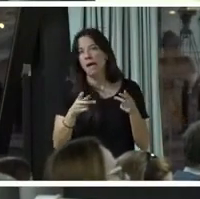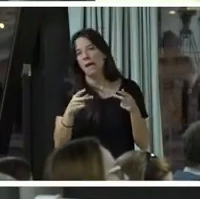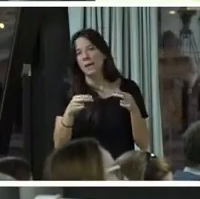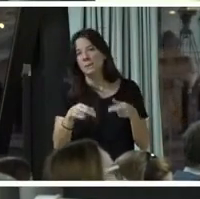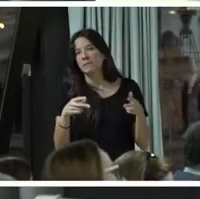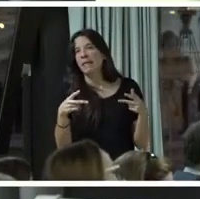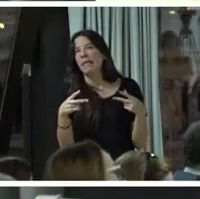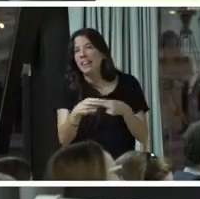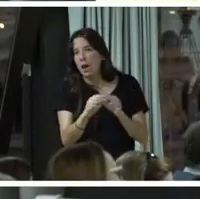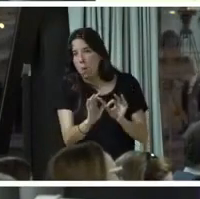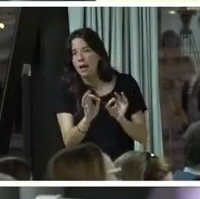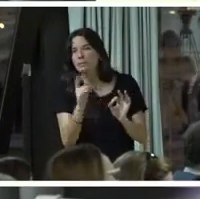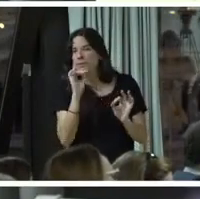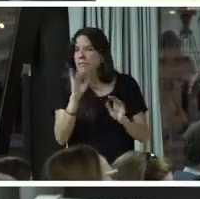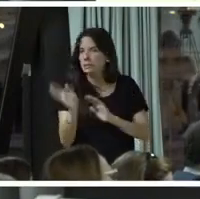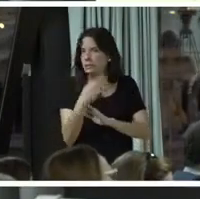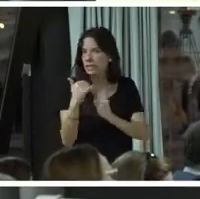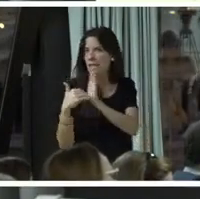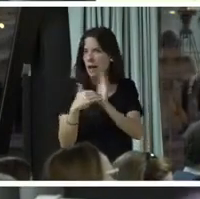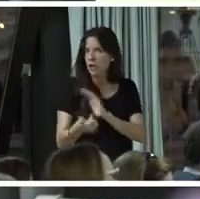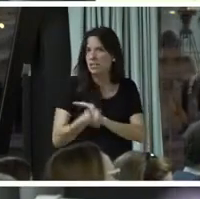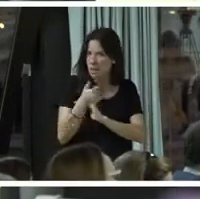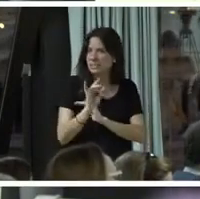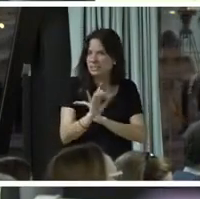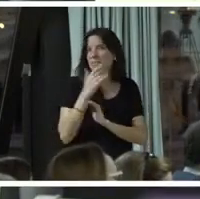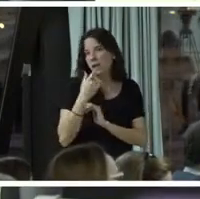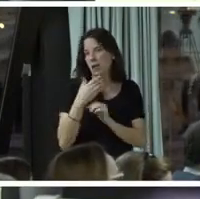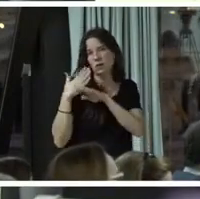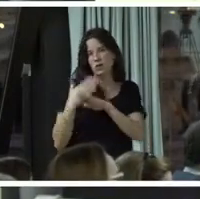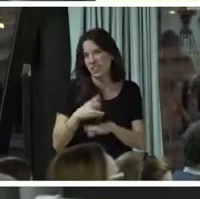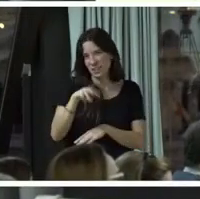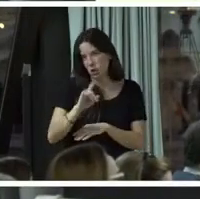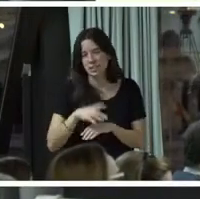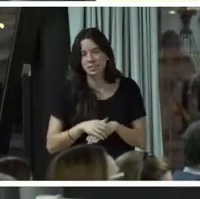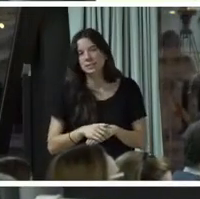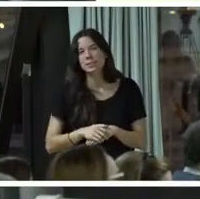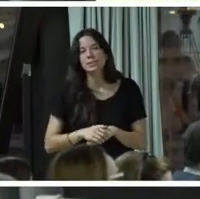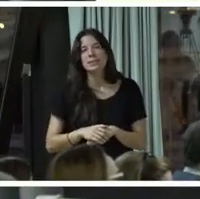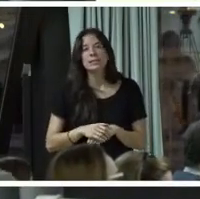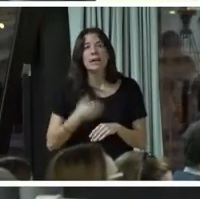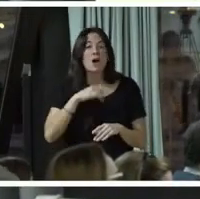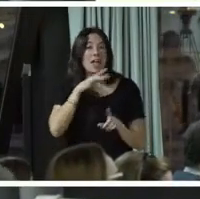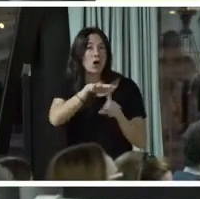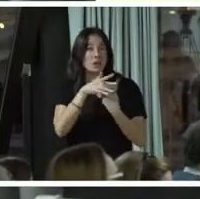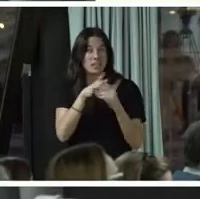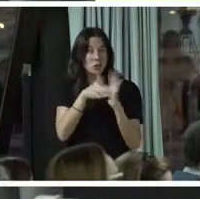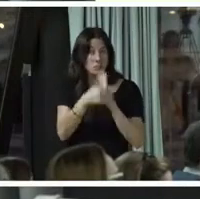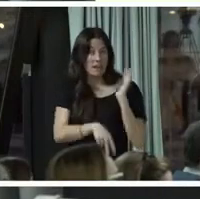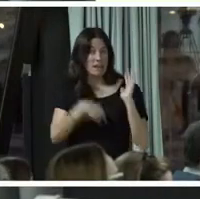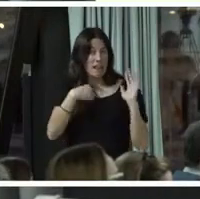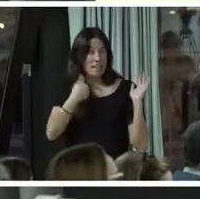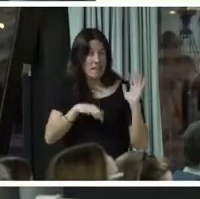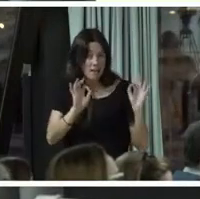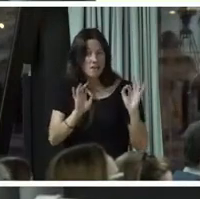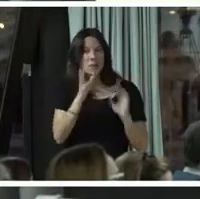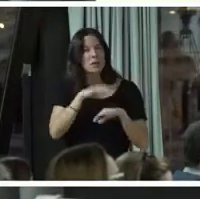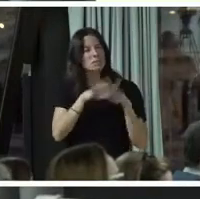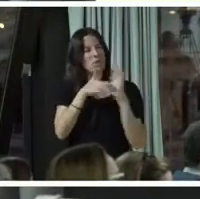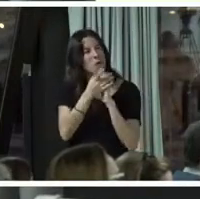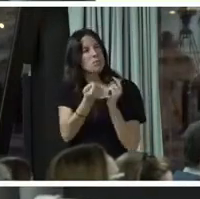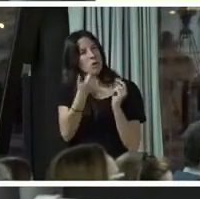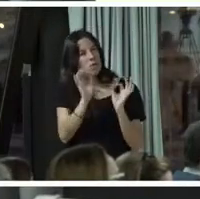en cantidad suficiente Y como ejemplo también para porque ya se ha dado ese ese contexto más general hasta dónde llega